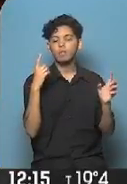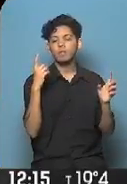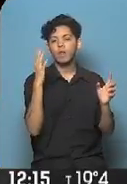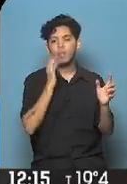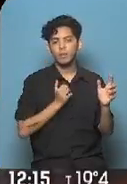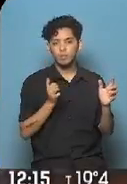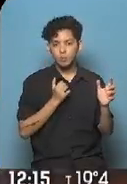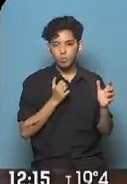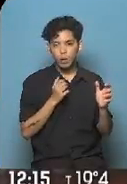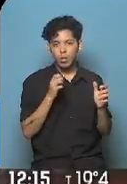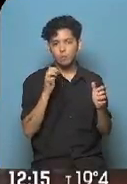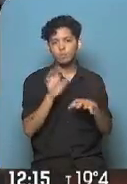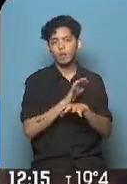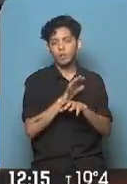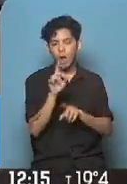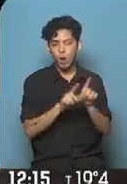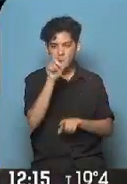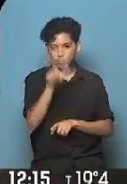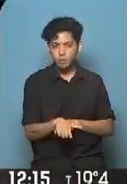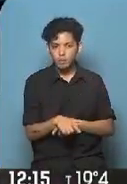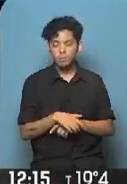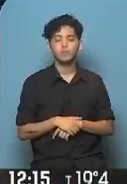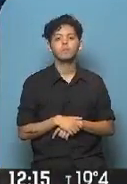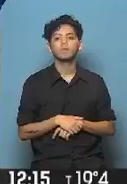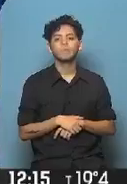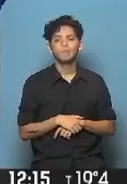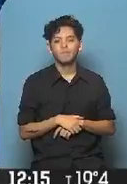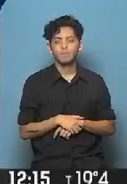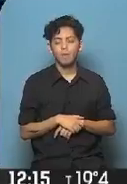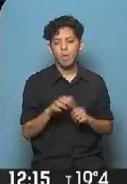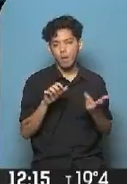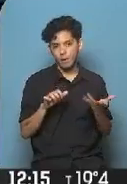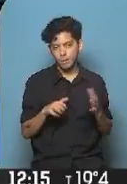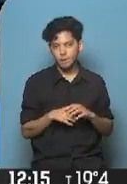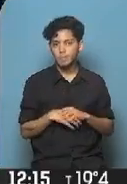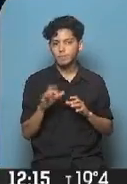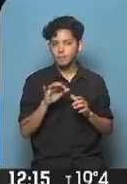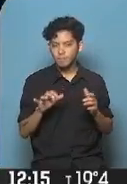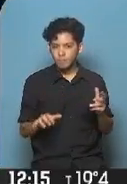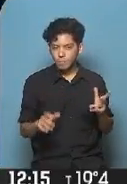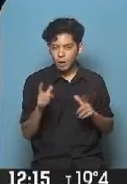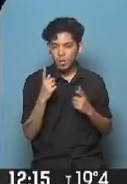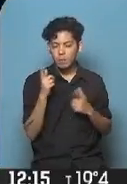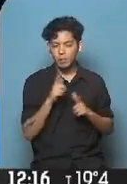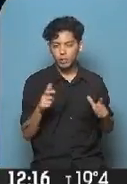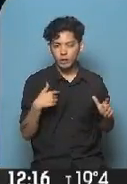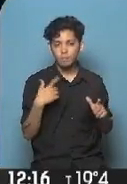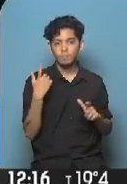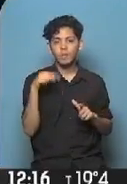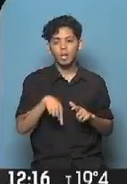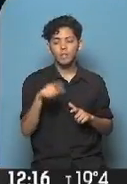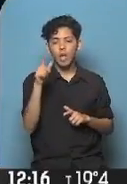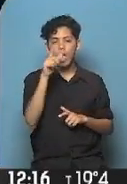Cecilia Maresca, algunos de los protagonistas, Karina K, Esteban Balbi, Alejandro Packer también es de la partida. Esto es El año del